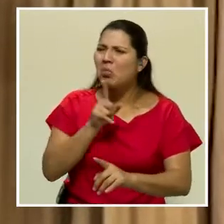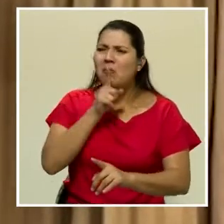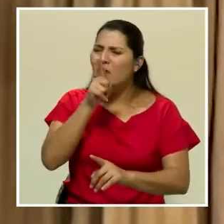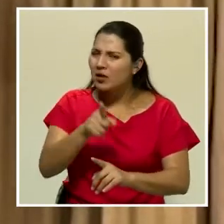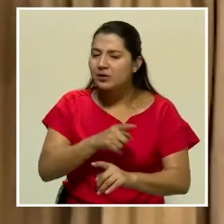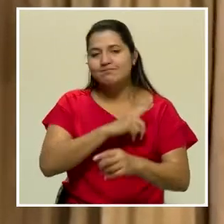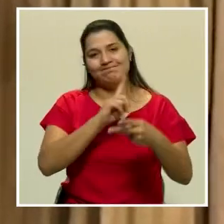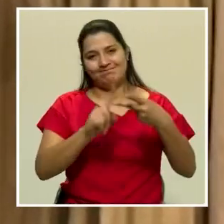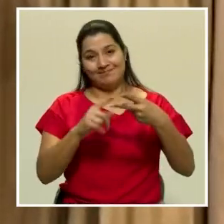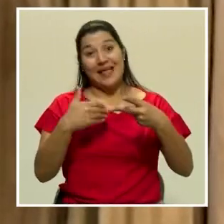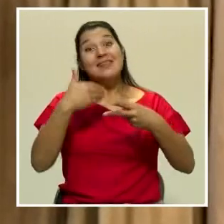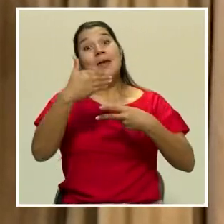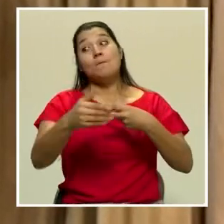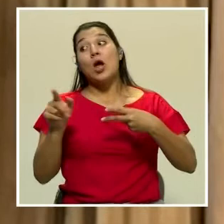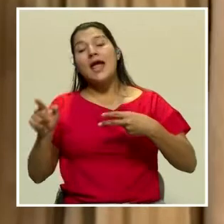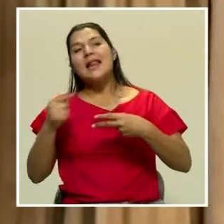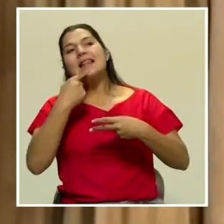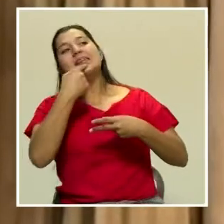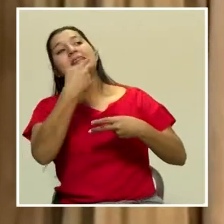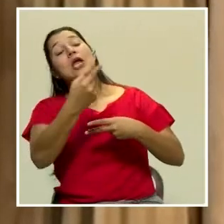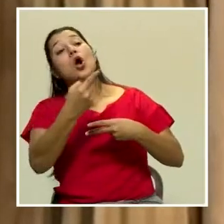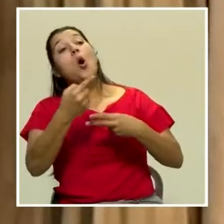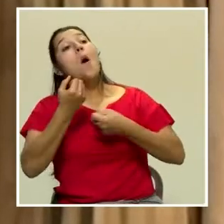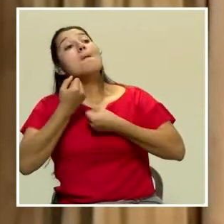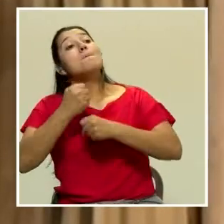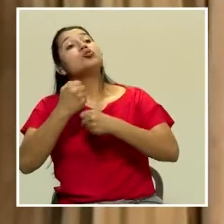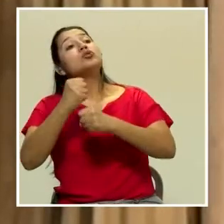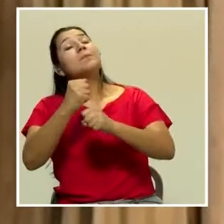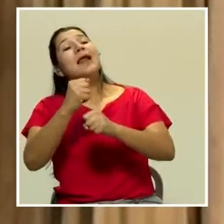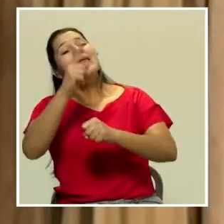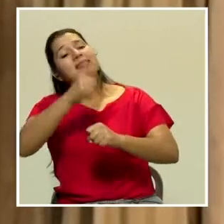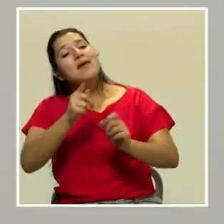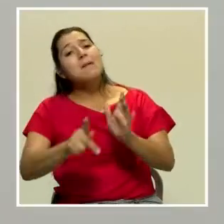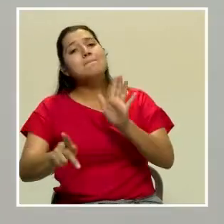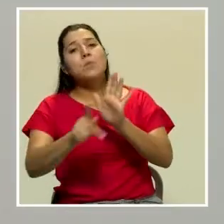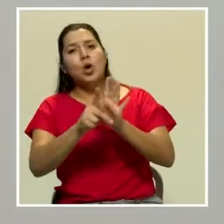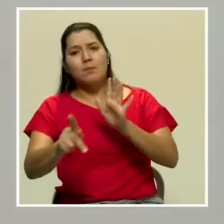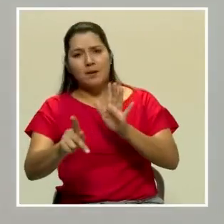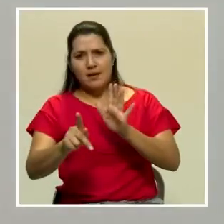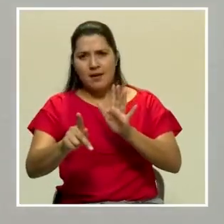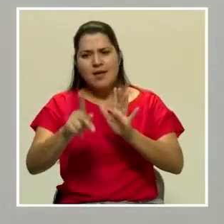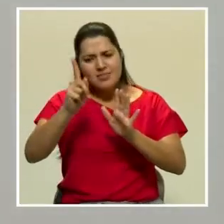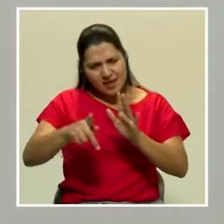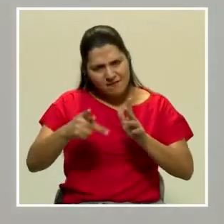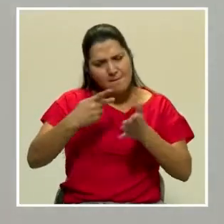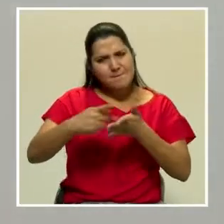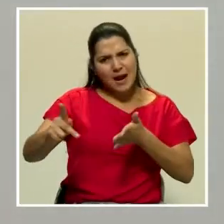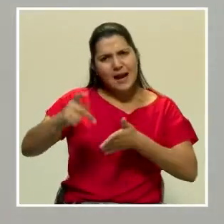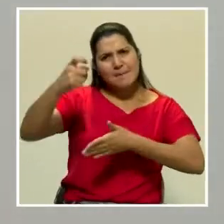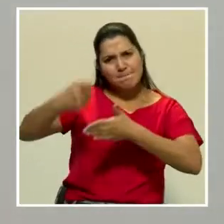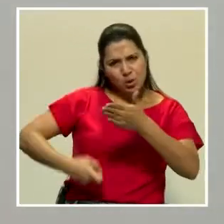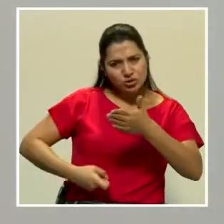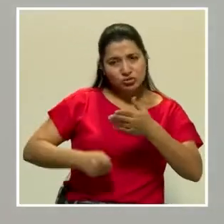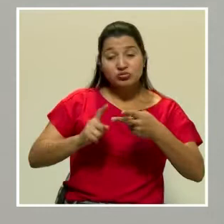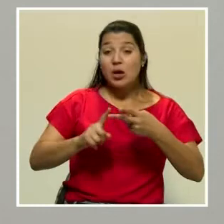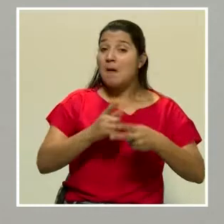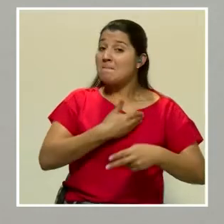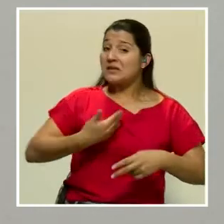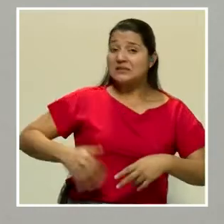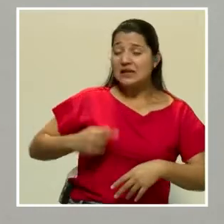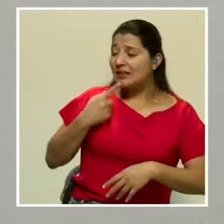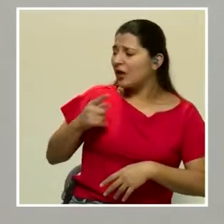las municipalidades, que no fue avalado por el presidente. Se sigue desmantelando lamentablemente